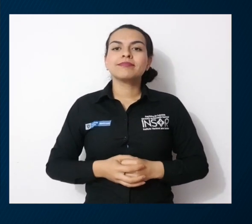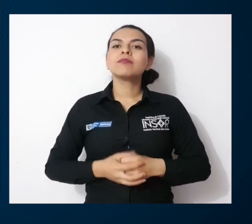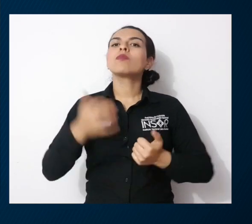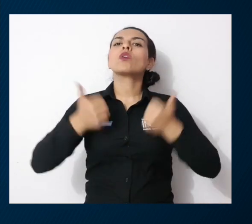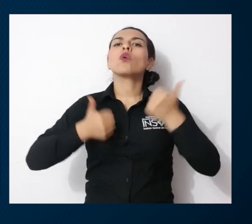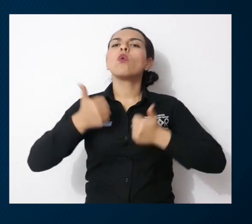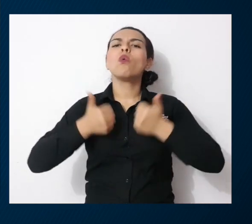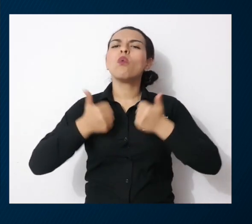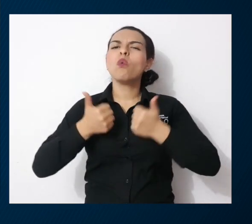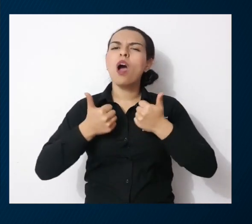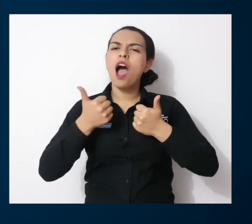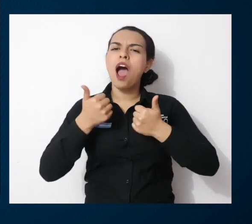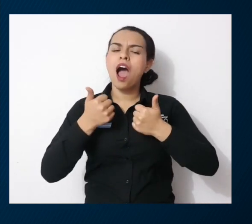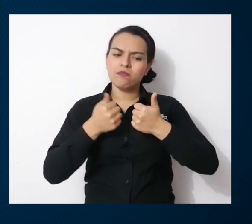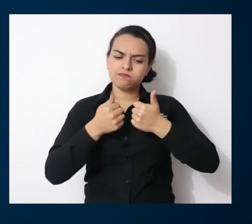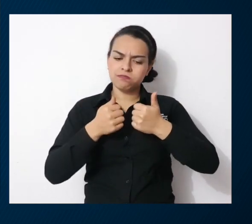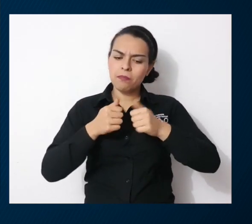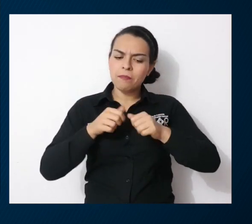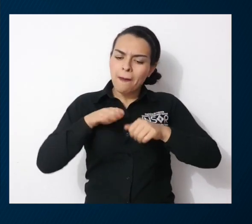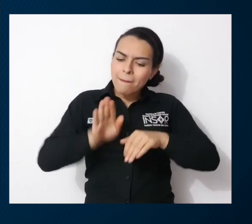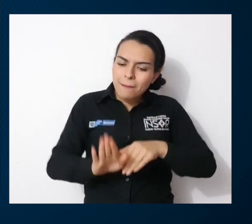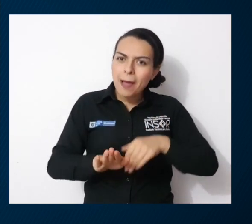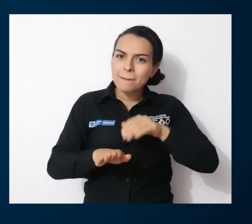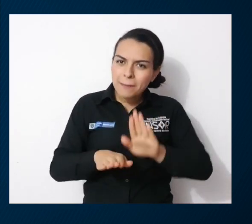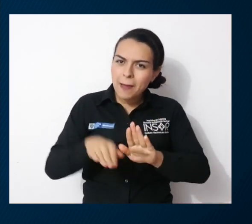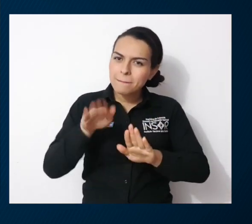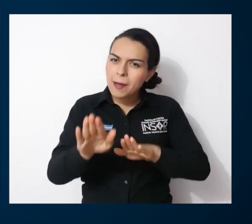¿cuáles fueron esos pasos que son